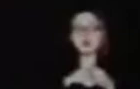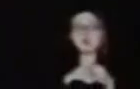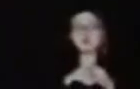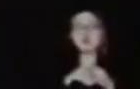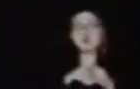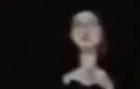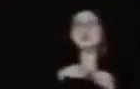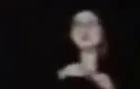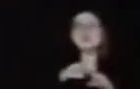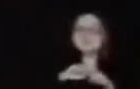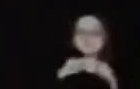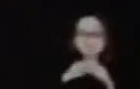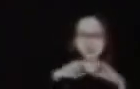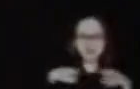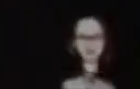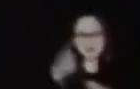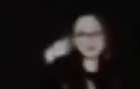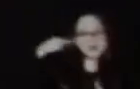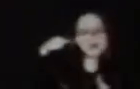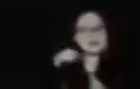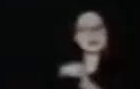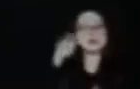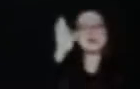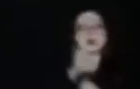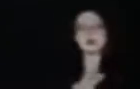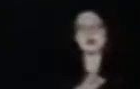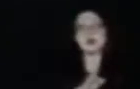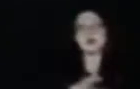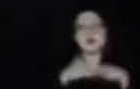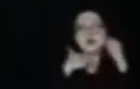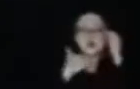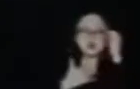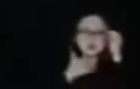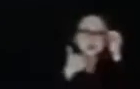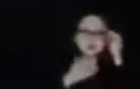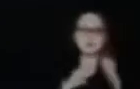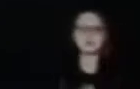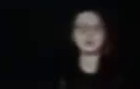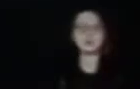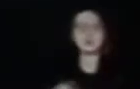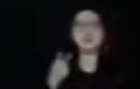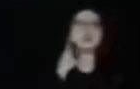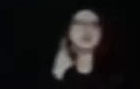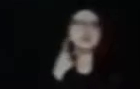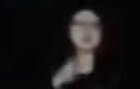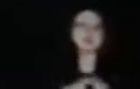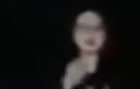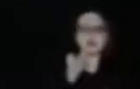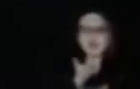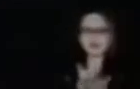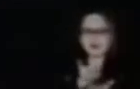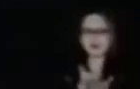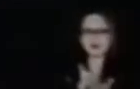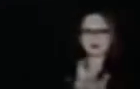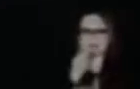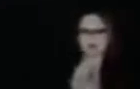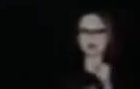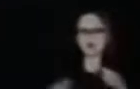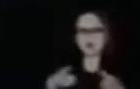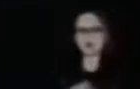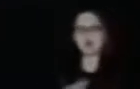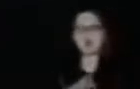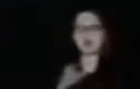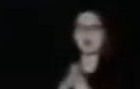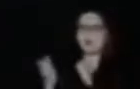operado para la corrupción. El poder político y el poder económico se han